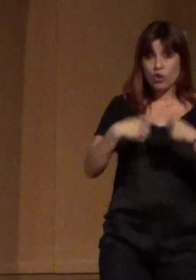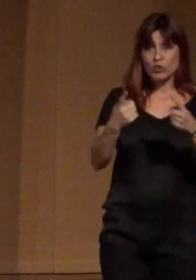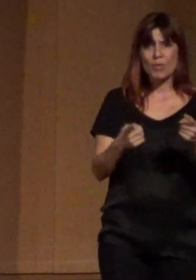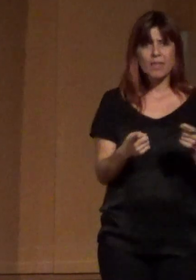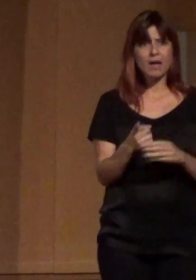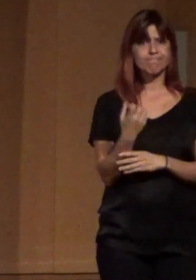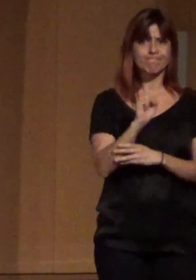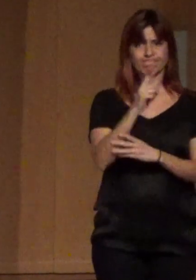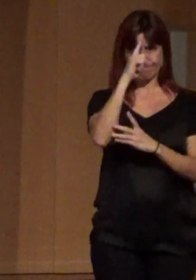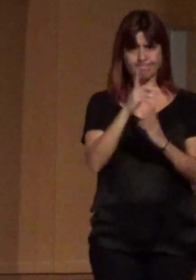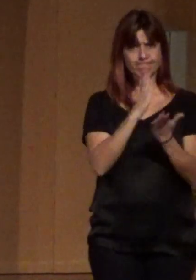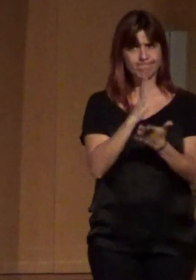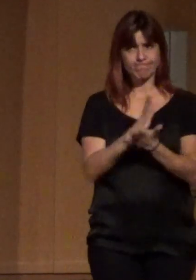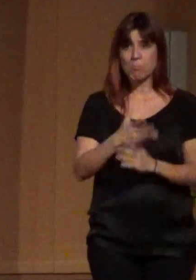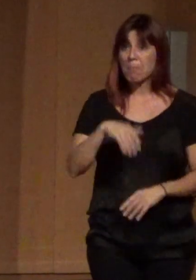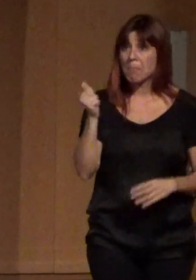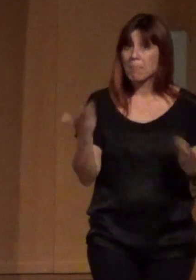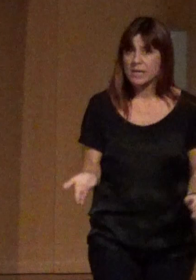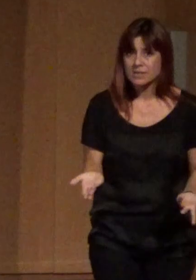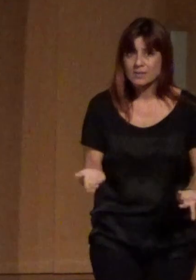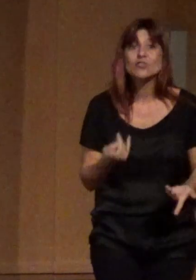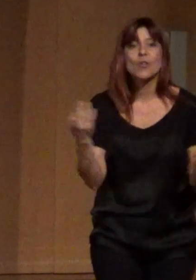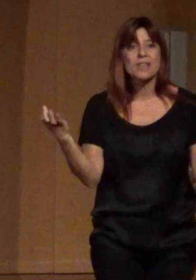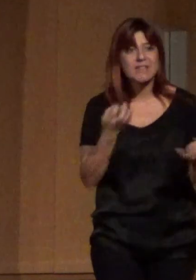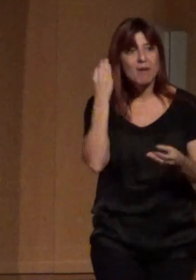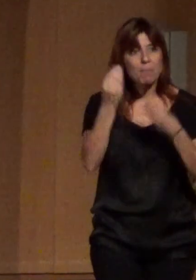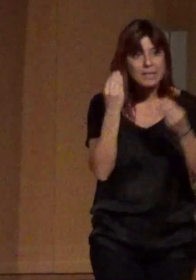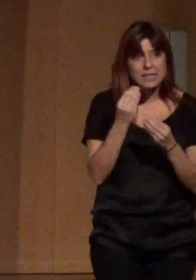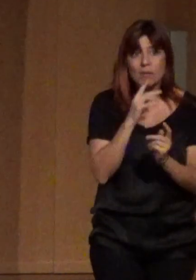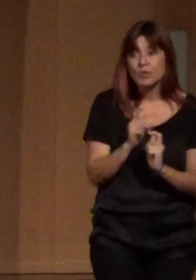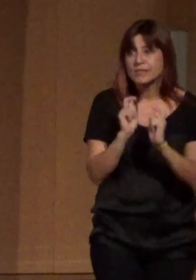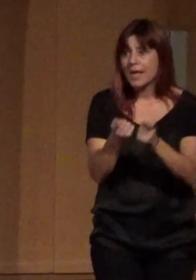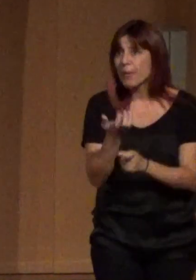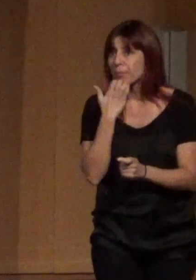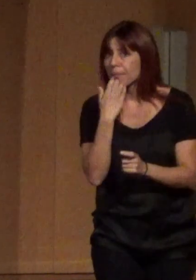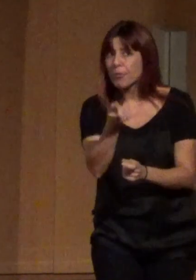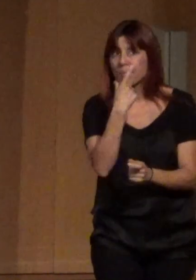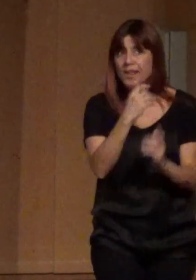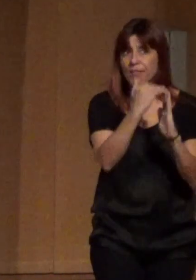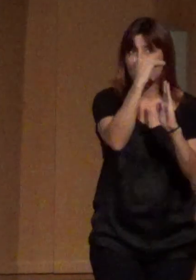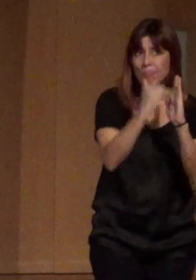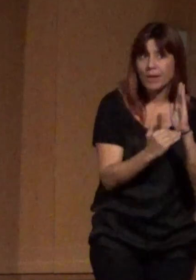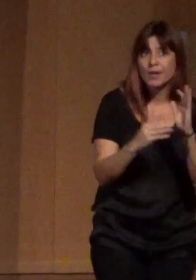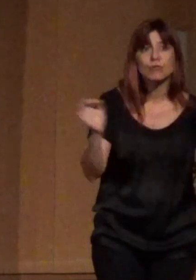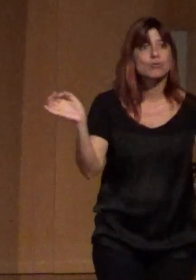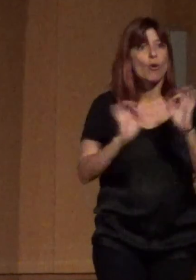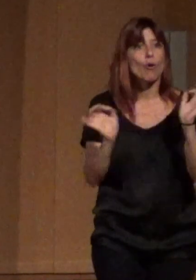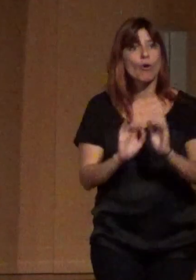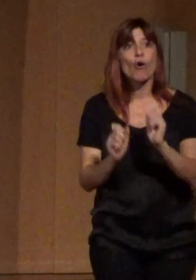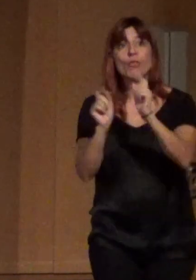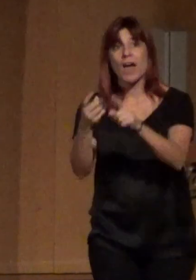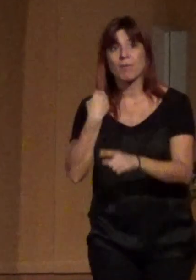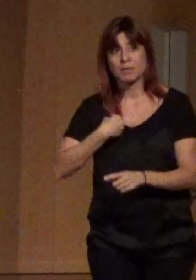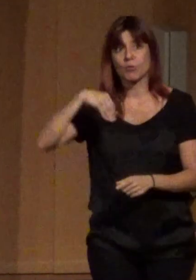no va a ser adecuada, ¿no? En estos casos habría que plantearse darle un nuevo estimulante como la atomoxetina o bajar la medicación del